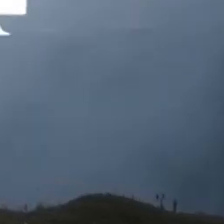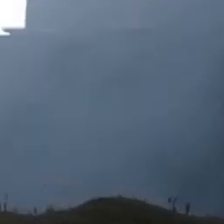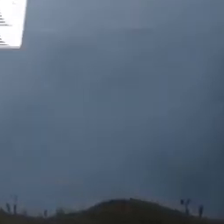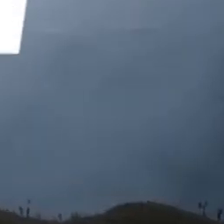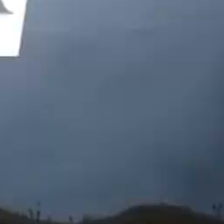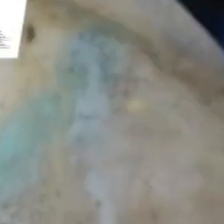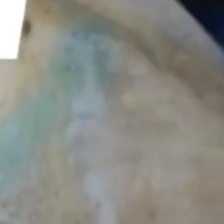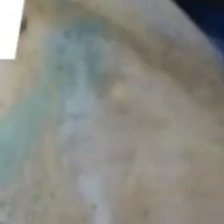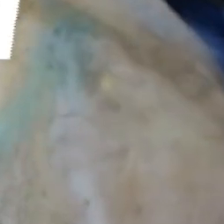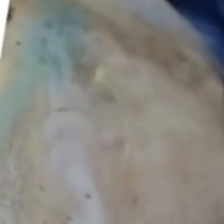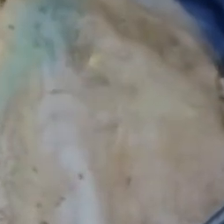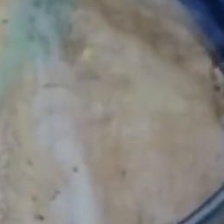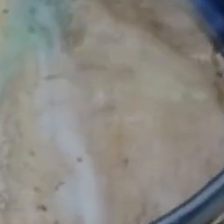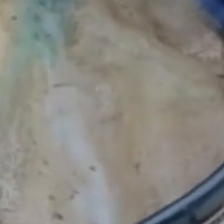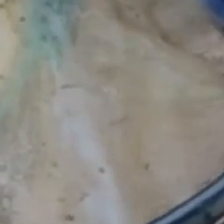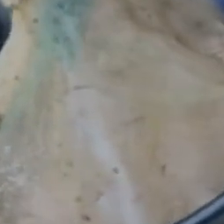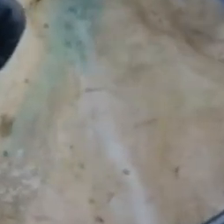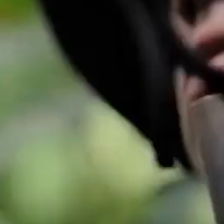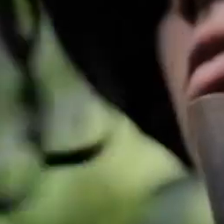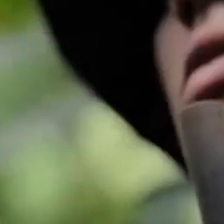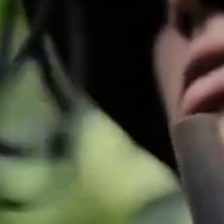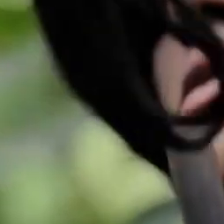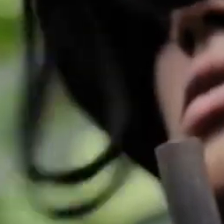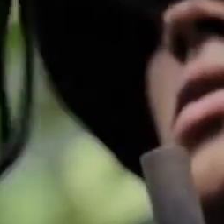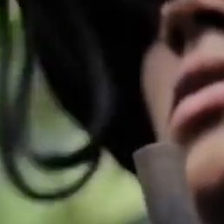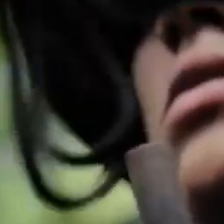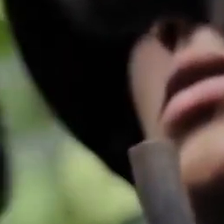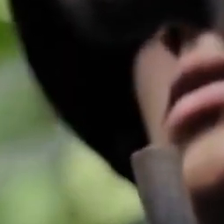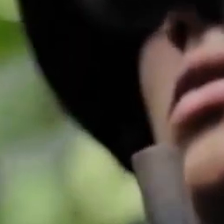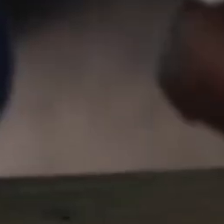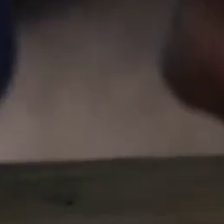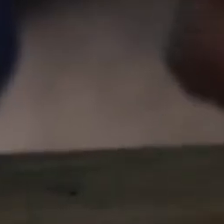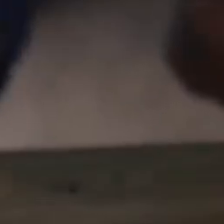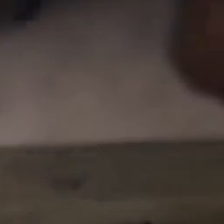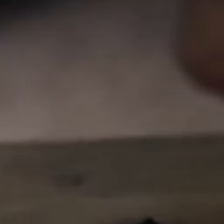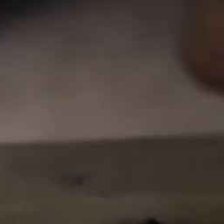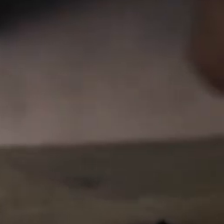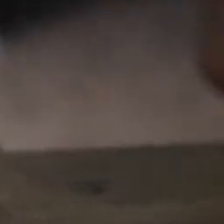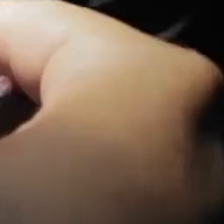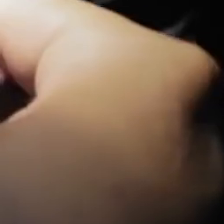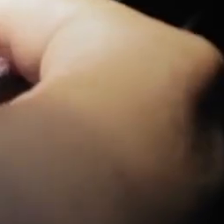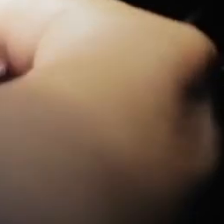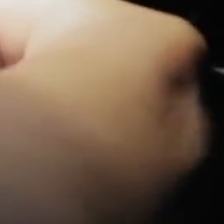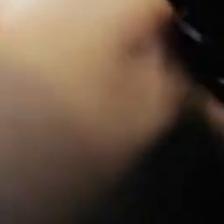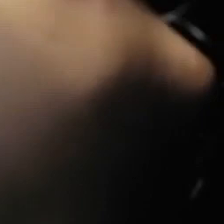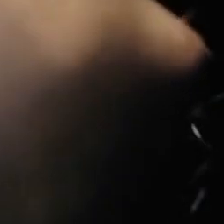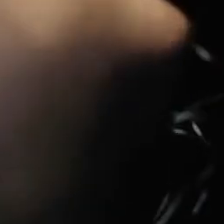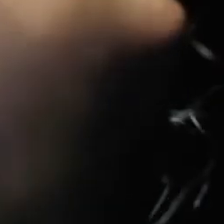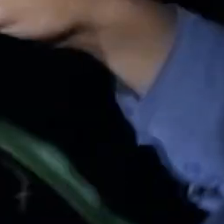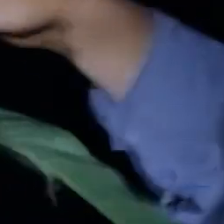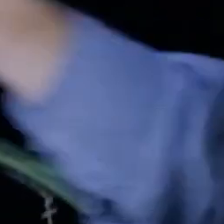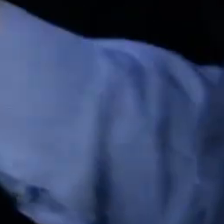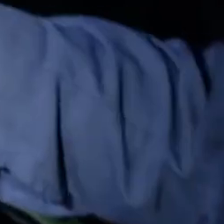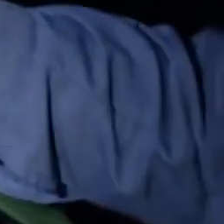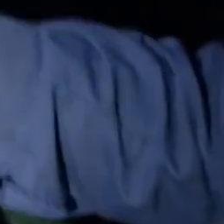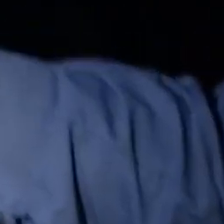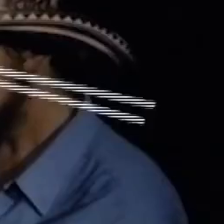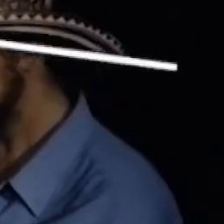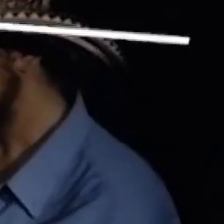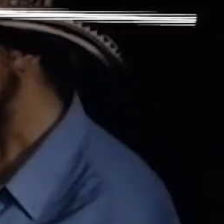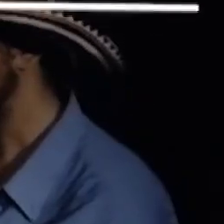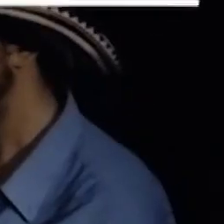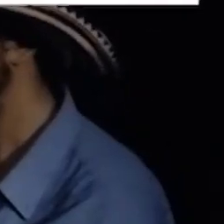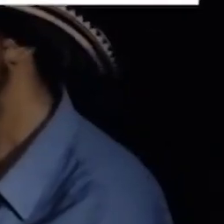descubrimos en una expedición al Parque Nacional de Chingaza en Medina. Colombia Bio, ser o no